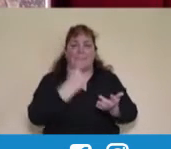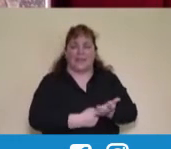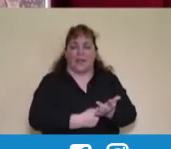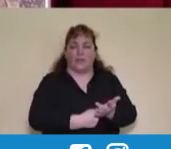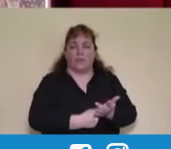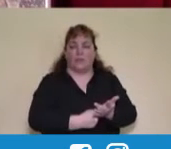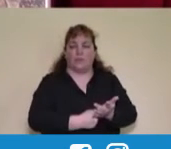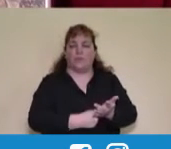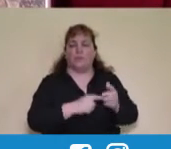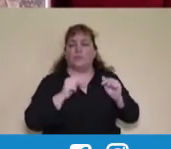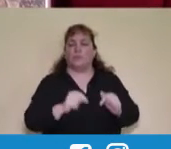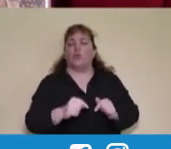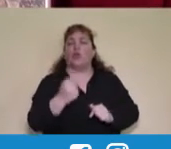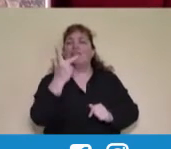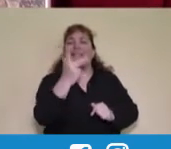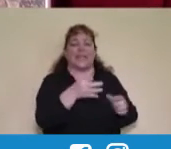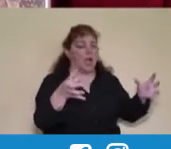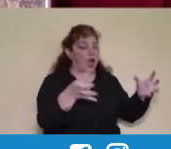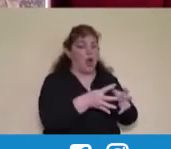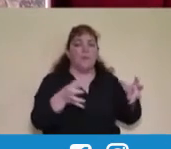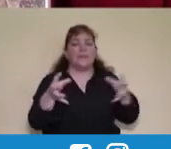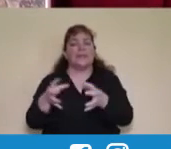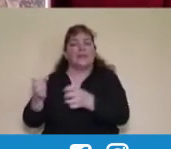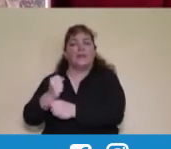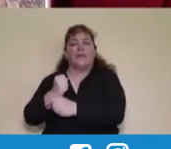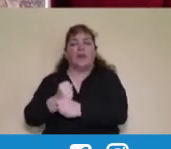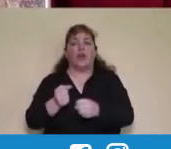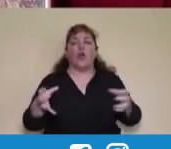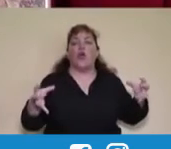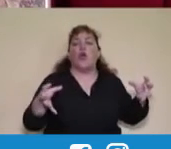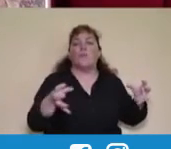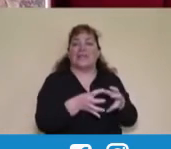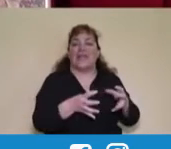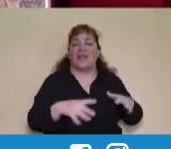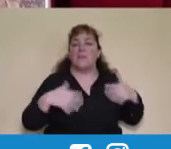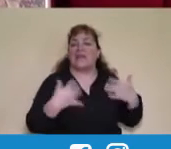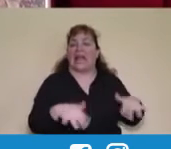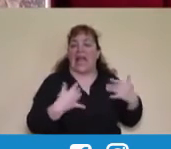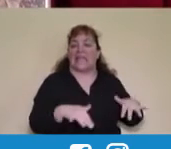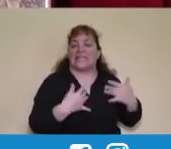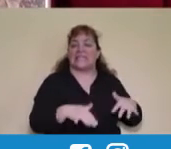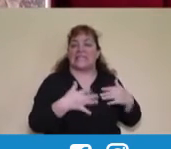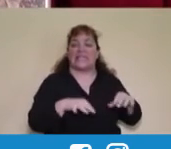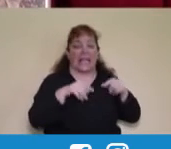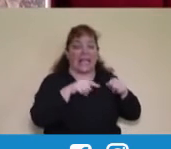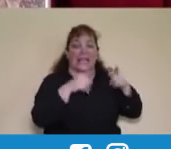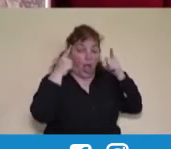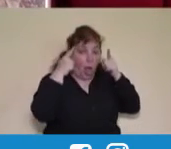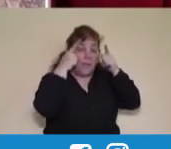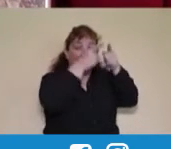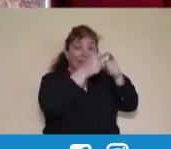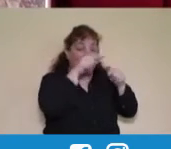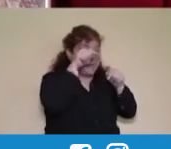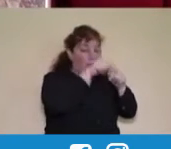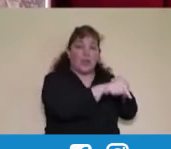especial con tres comités de trabajo. El Comité Operativo de Emergencia, que tiene por finalidad